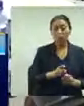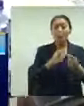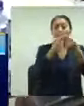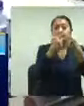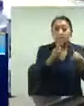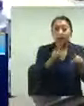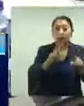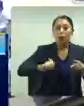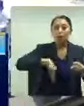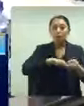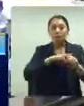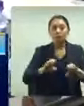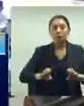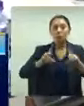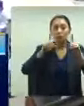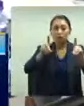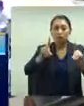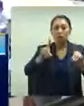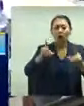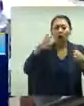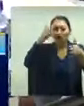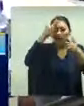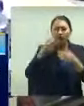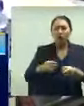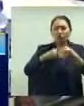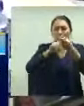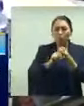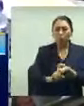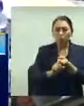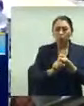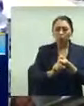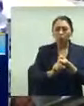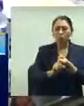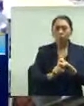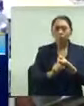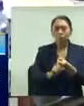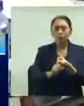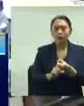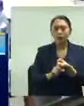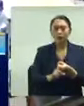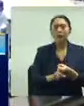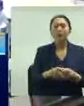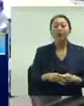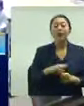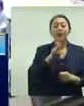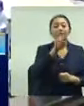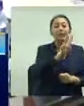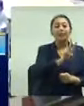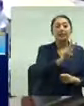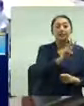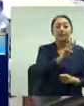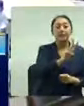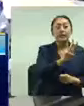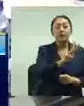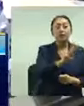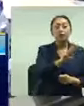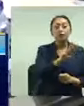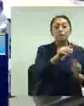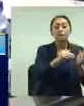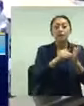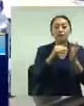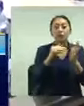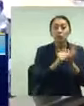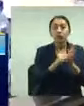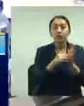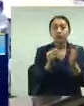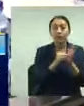Ministerio de Educación decidió suspender el programa de seguro médico escolar. Tomó 350 millones de quetzales y los